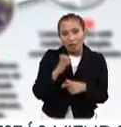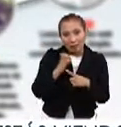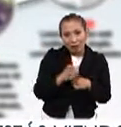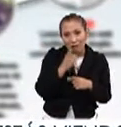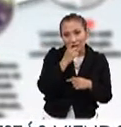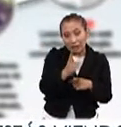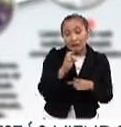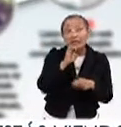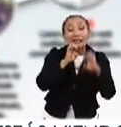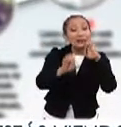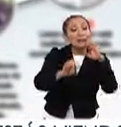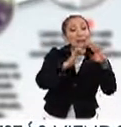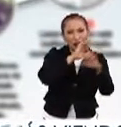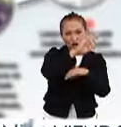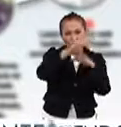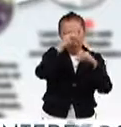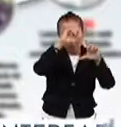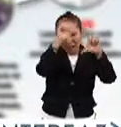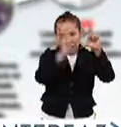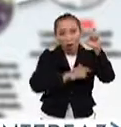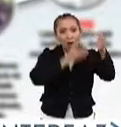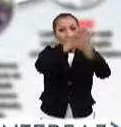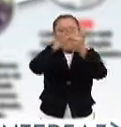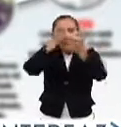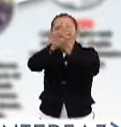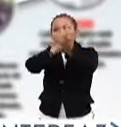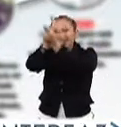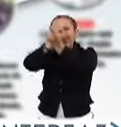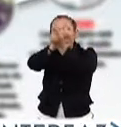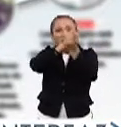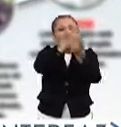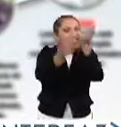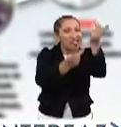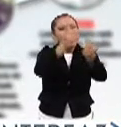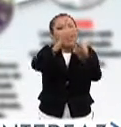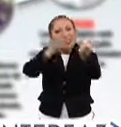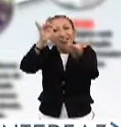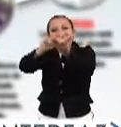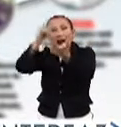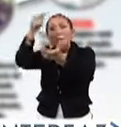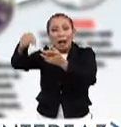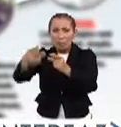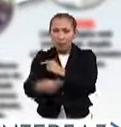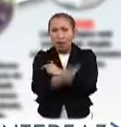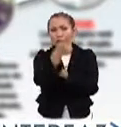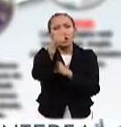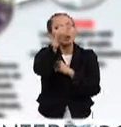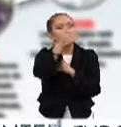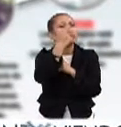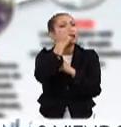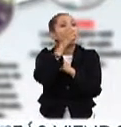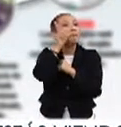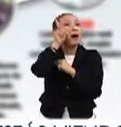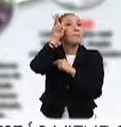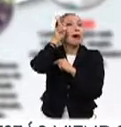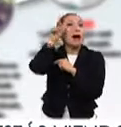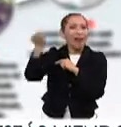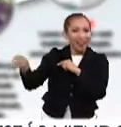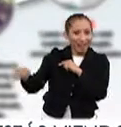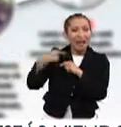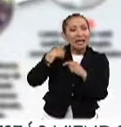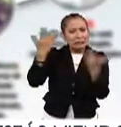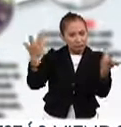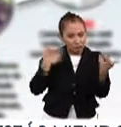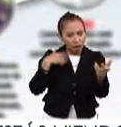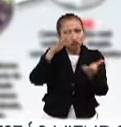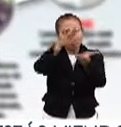que entrevistáramos en todo el país a la gente para que pues le preguntara lo que quisiera al Papa. Entonces lo